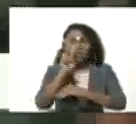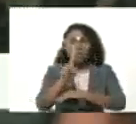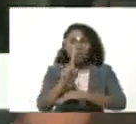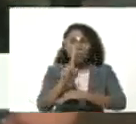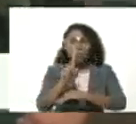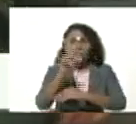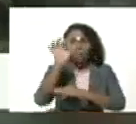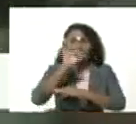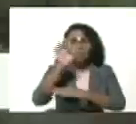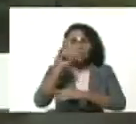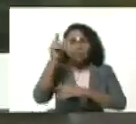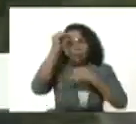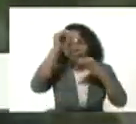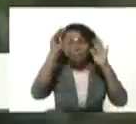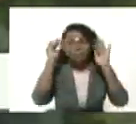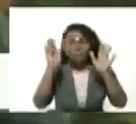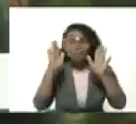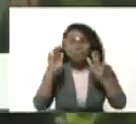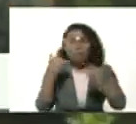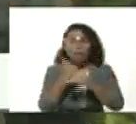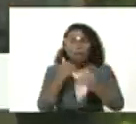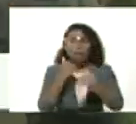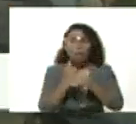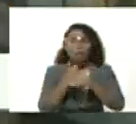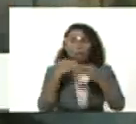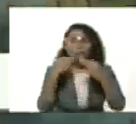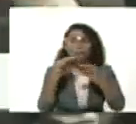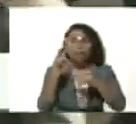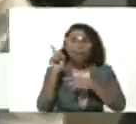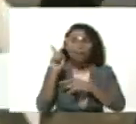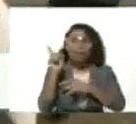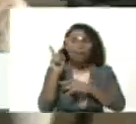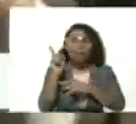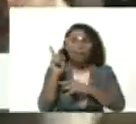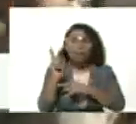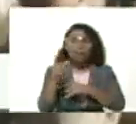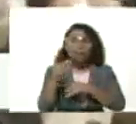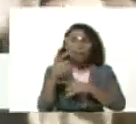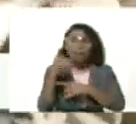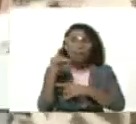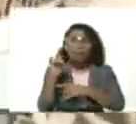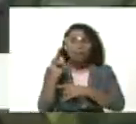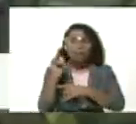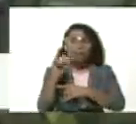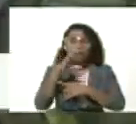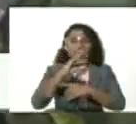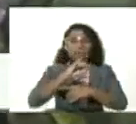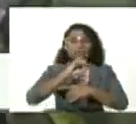territorio nacional está atendiendo igual contingencia allá en el Delta.